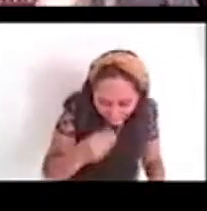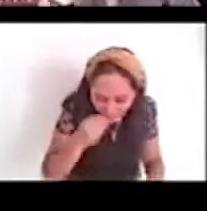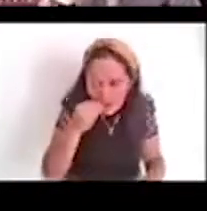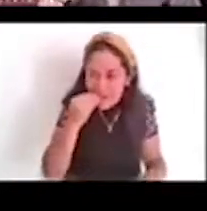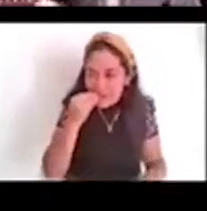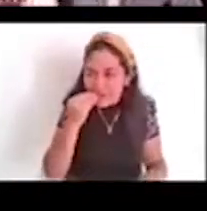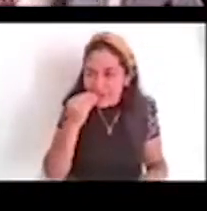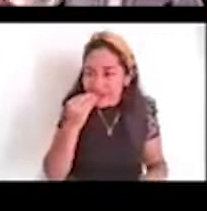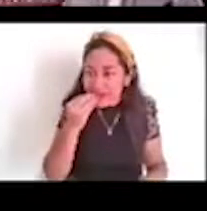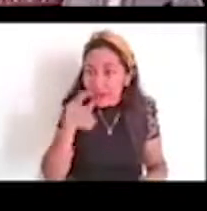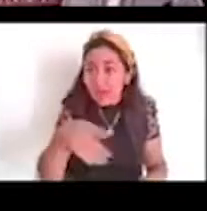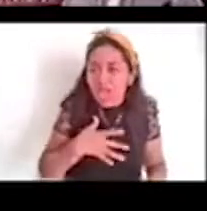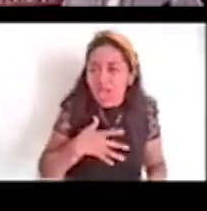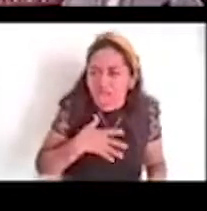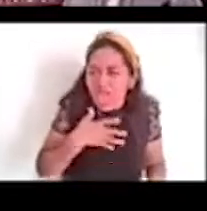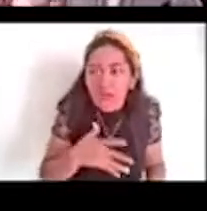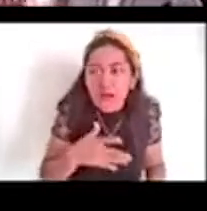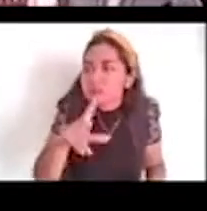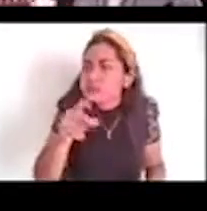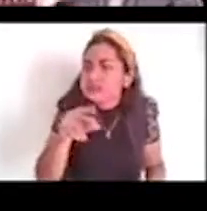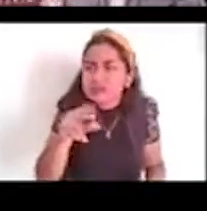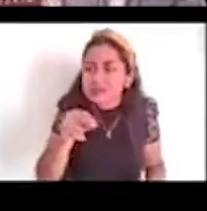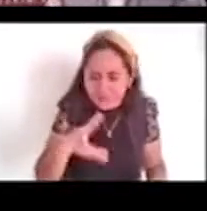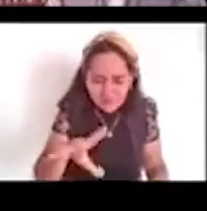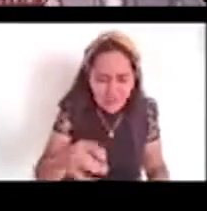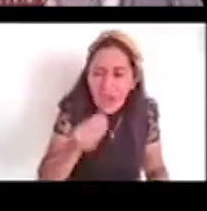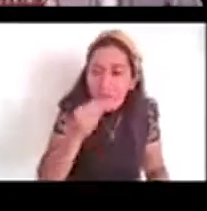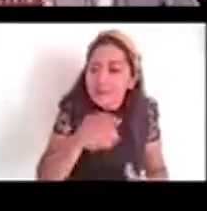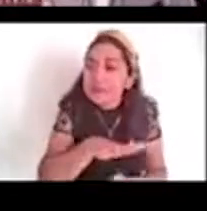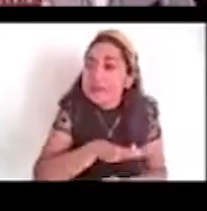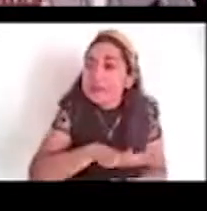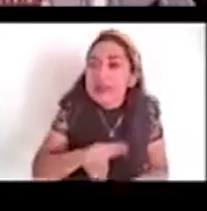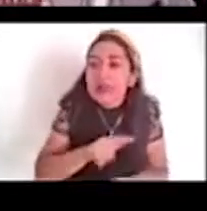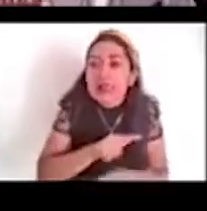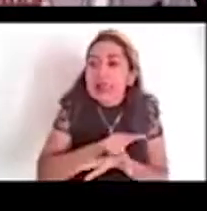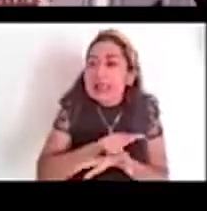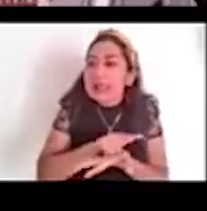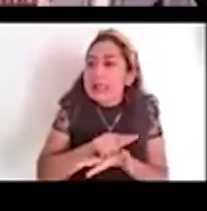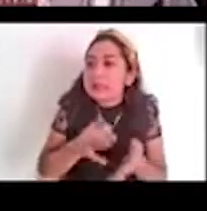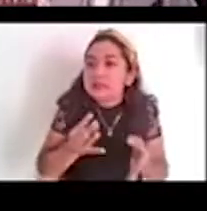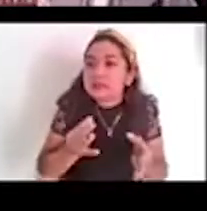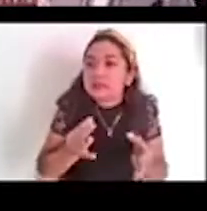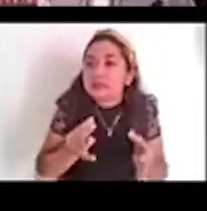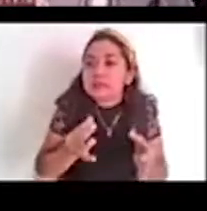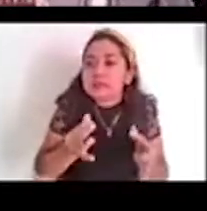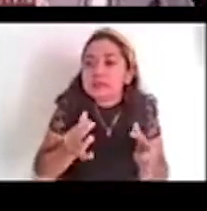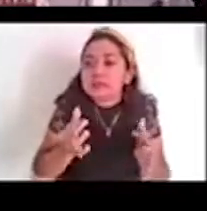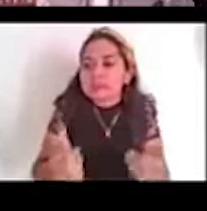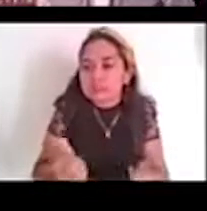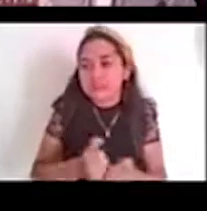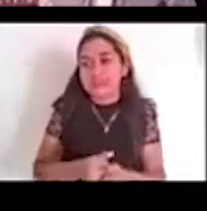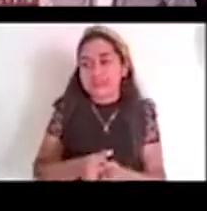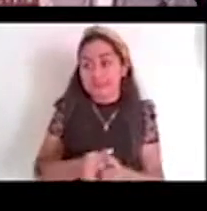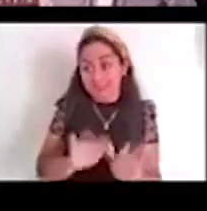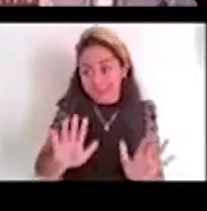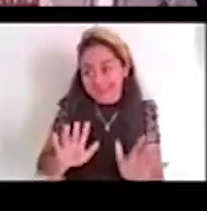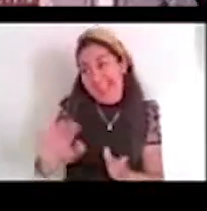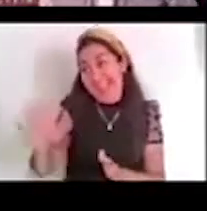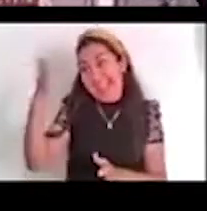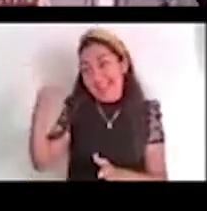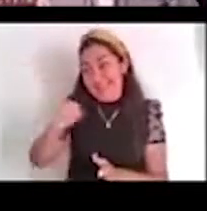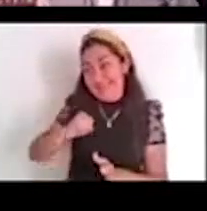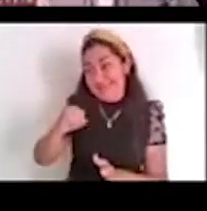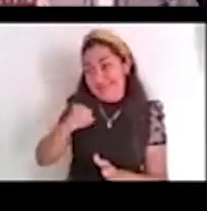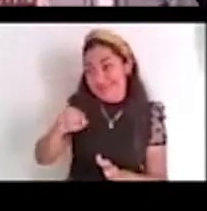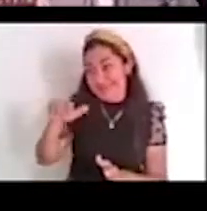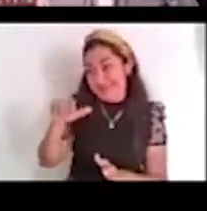Claro, hay que meterse un poco en la mentalidad del viajero europeo del siglo XVI. Hay que ver que bueno, en las cartas de